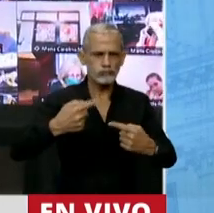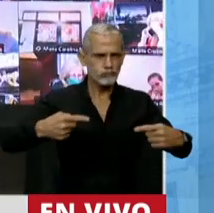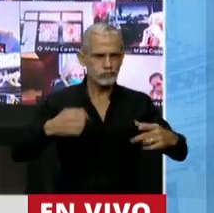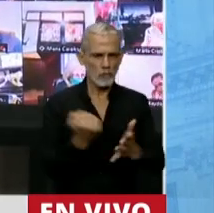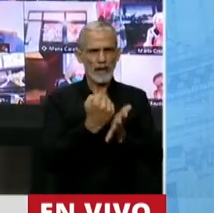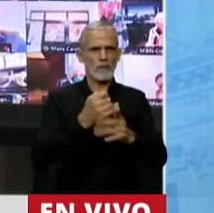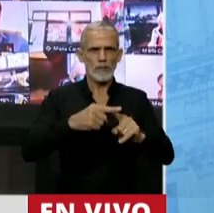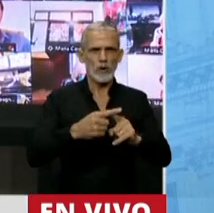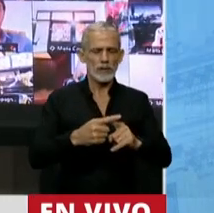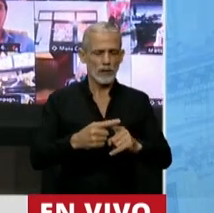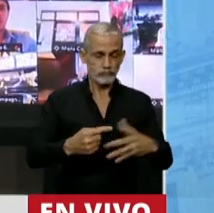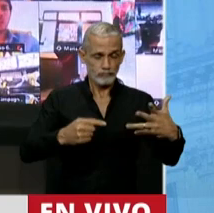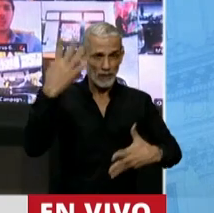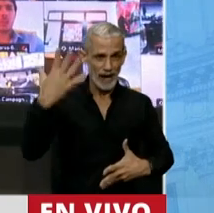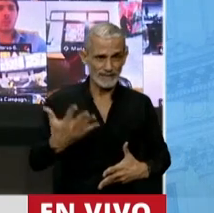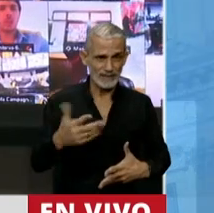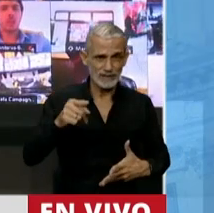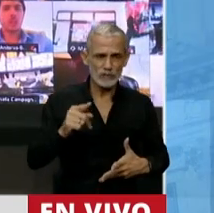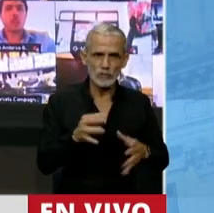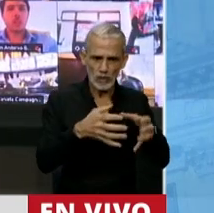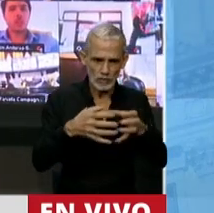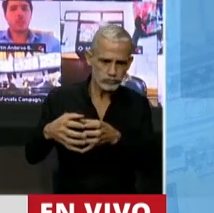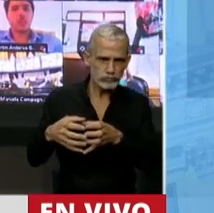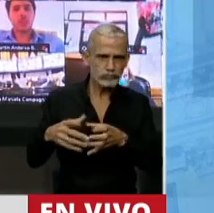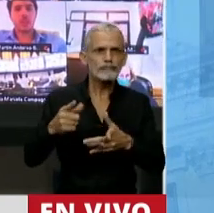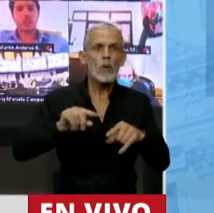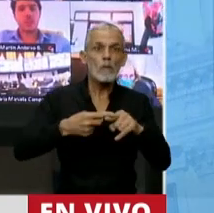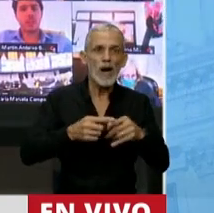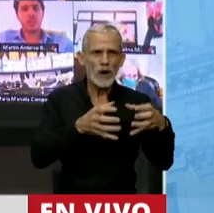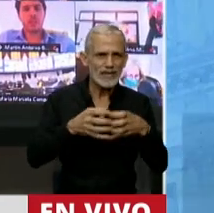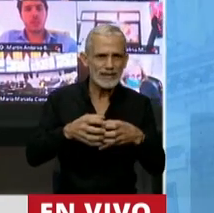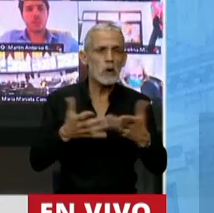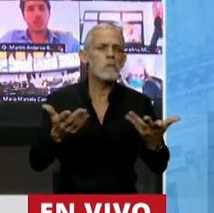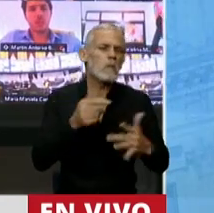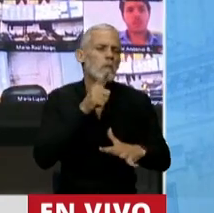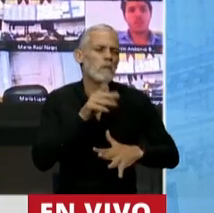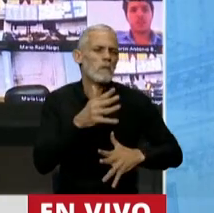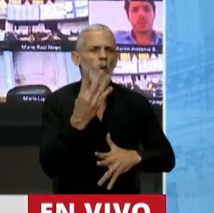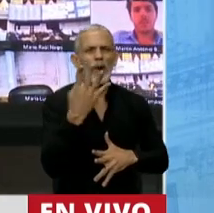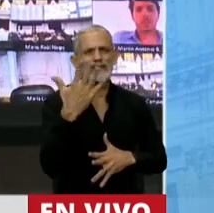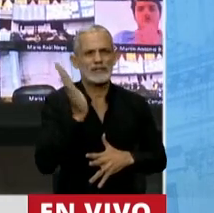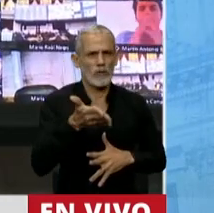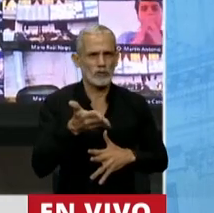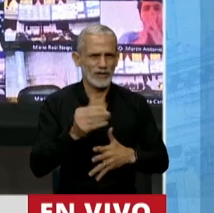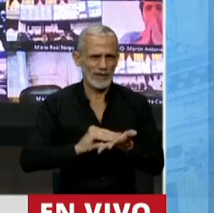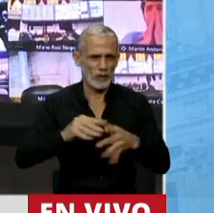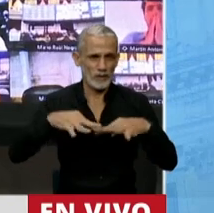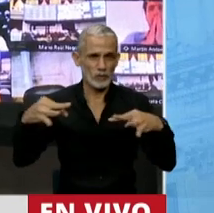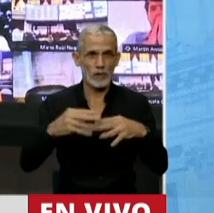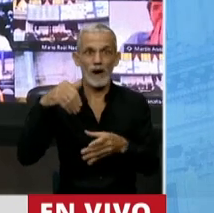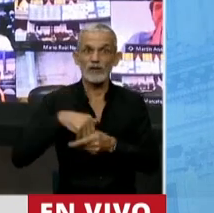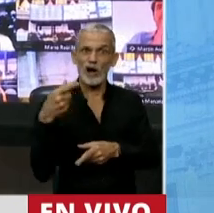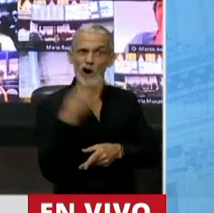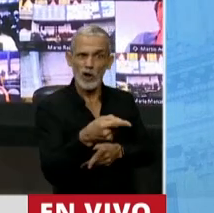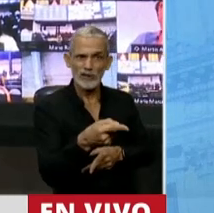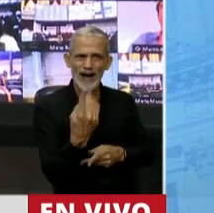totalmente inédito. Por primera vez, una parte sustancial de la dirigencia política, quizás un 45% de esta Cámara, va a votar en contra